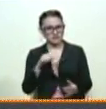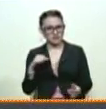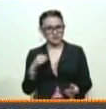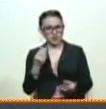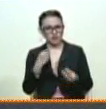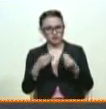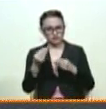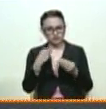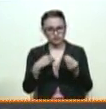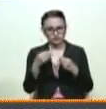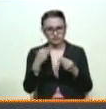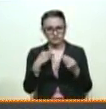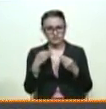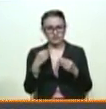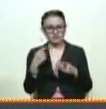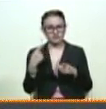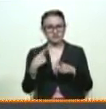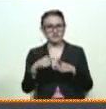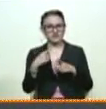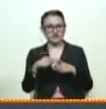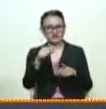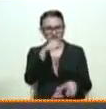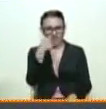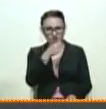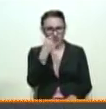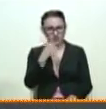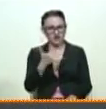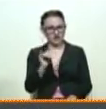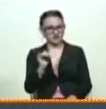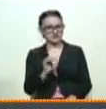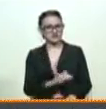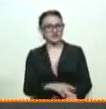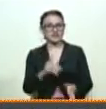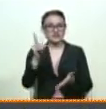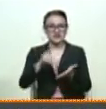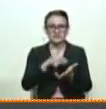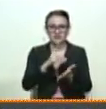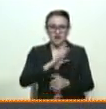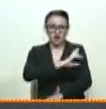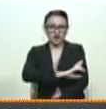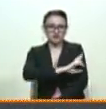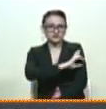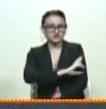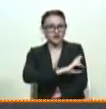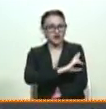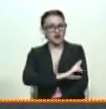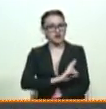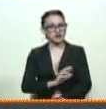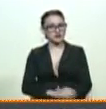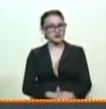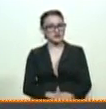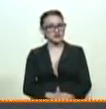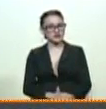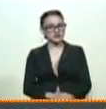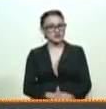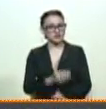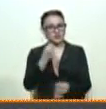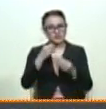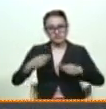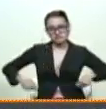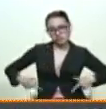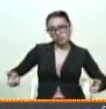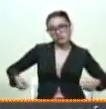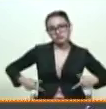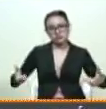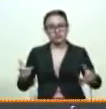consumo masivo de diversos tipos de droga, la discriminación racial, el consumismo y la